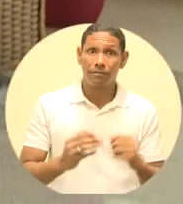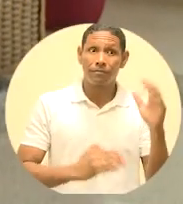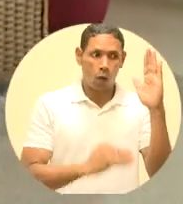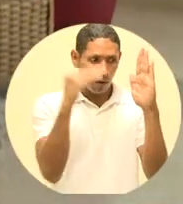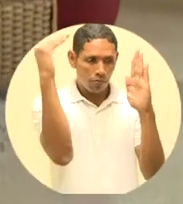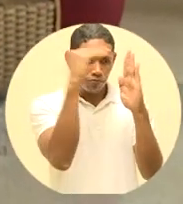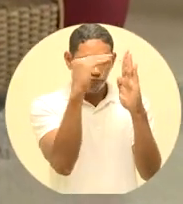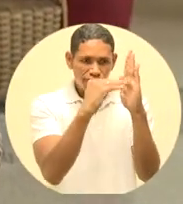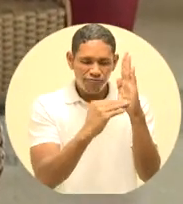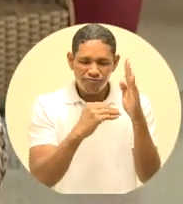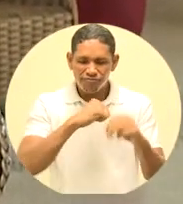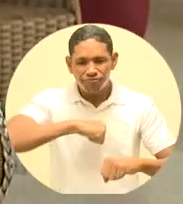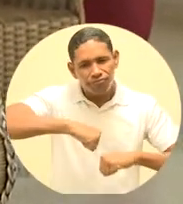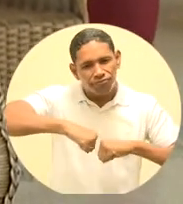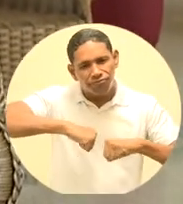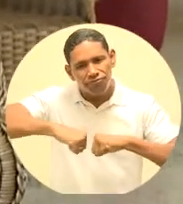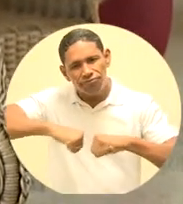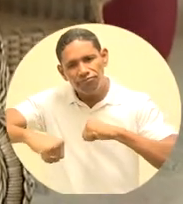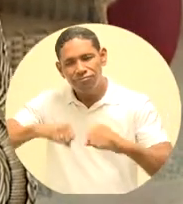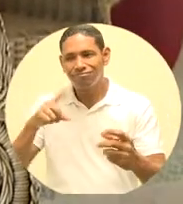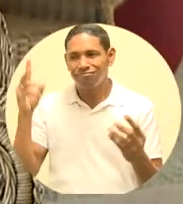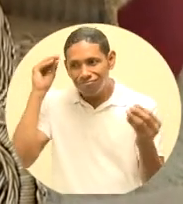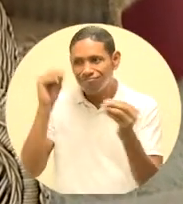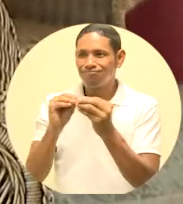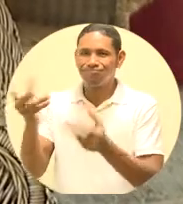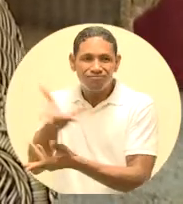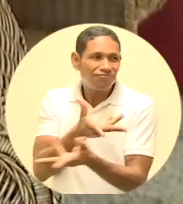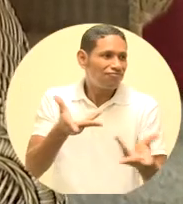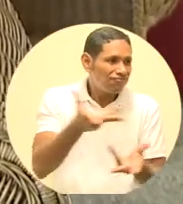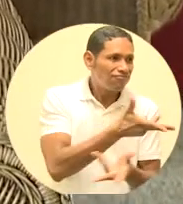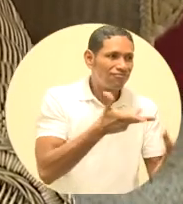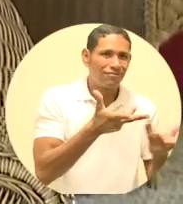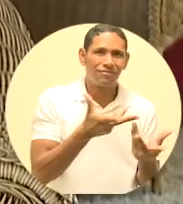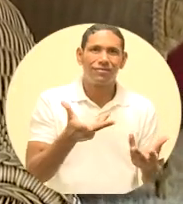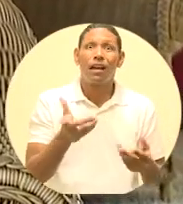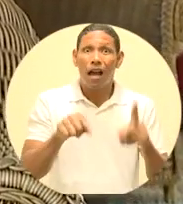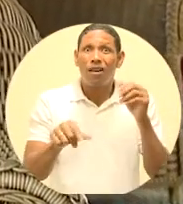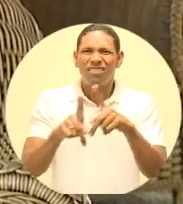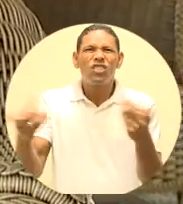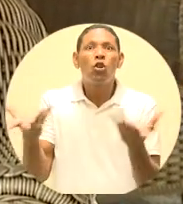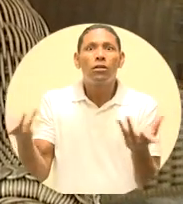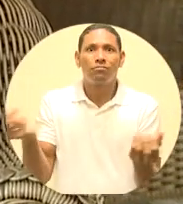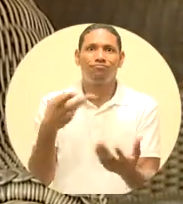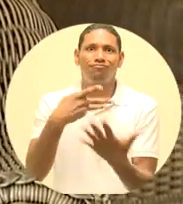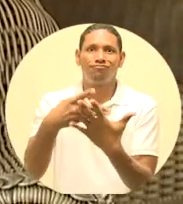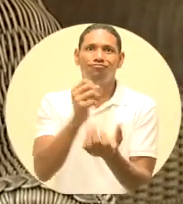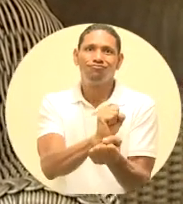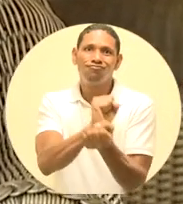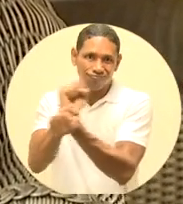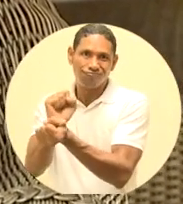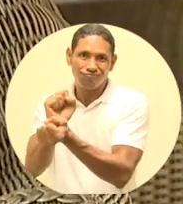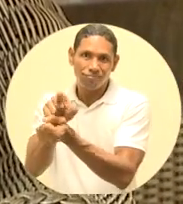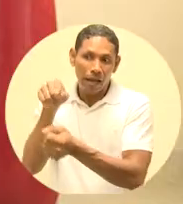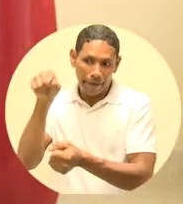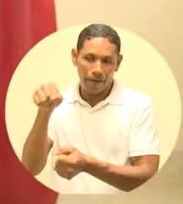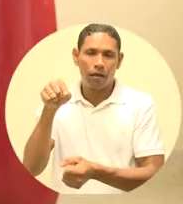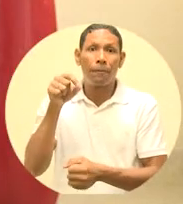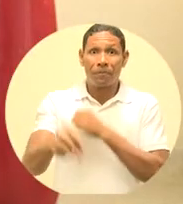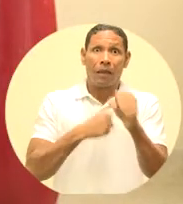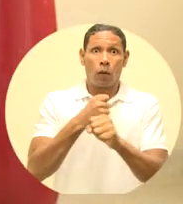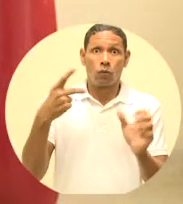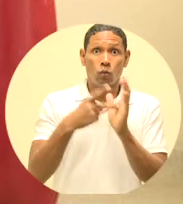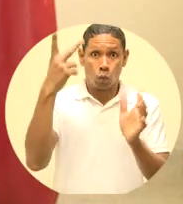El programa Prisma cerró acciones del presente año con actividades de integración para el personal privado de la libertad en la cárcel de la ciudad.